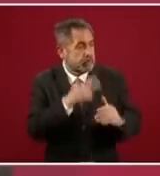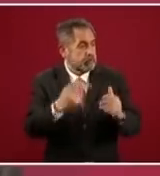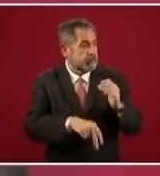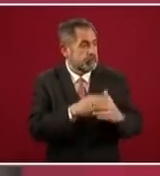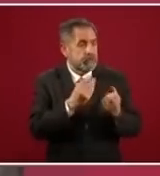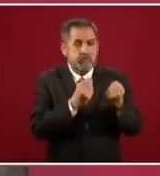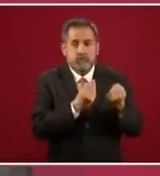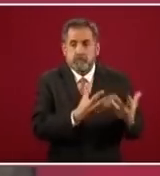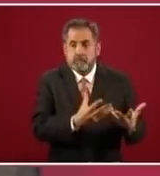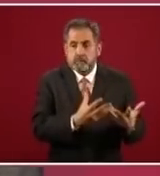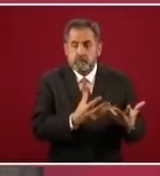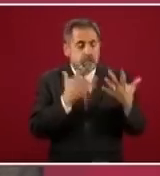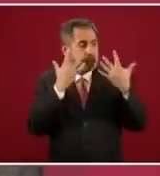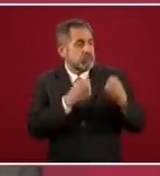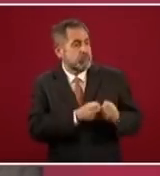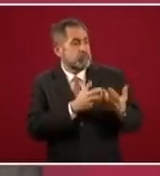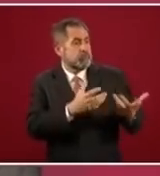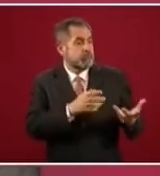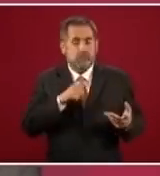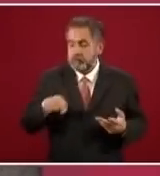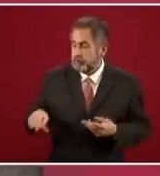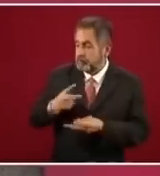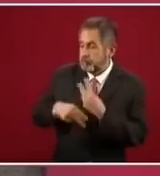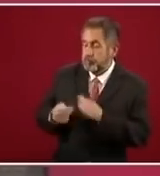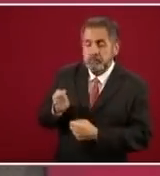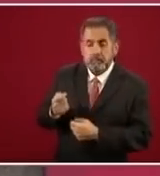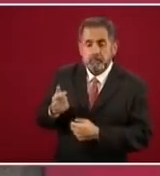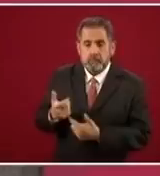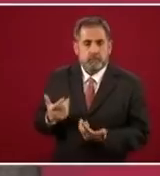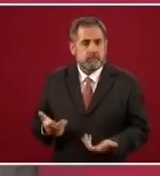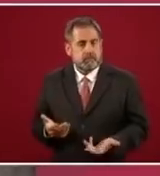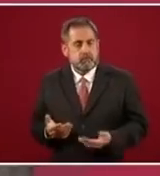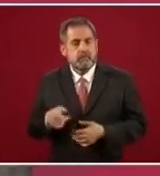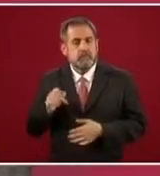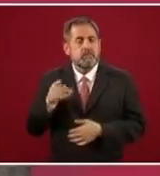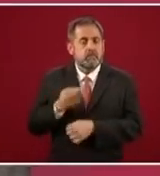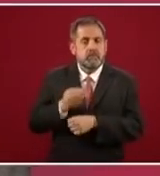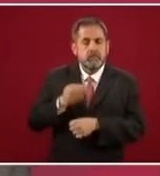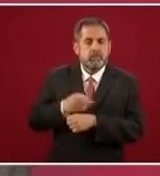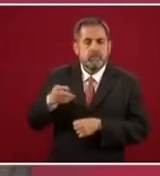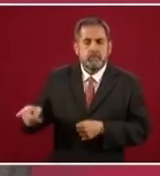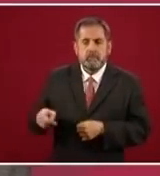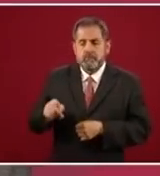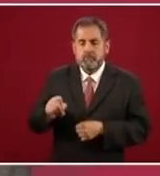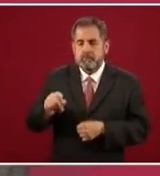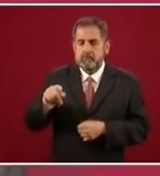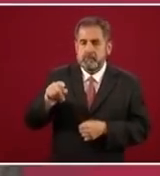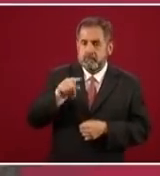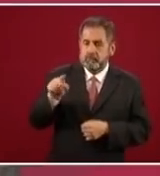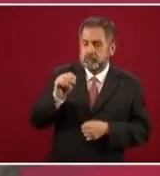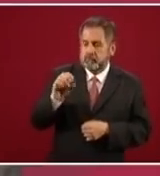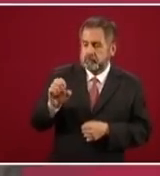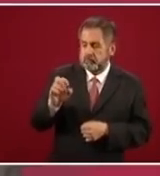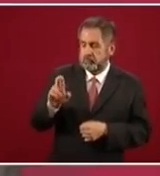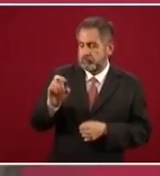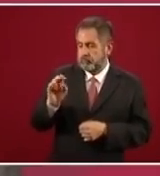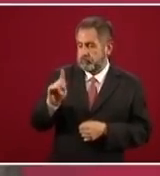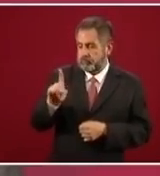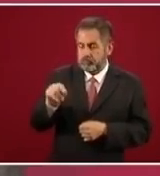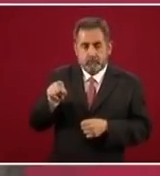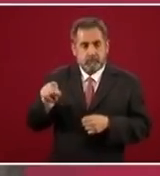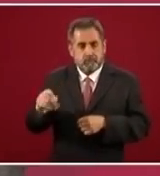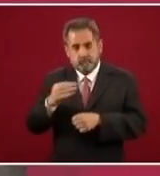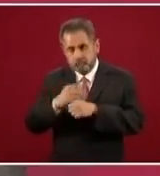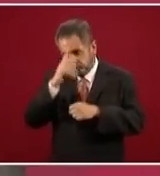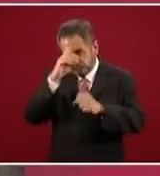o de manera brusca van a dejar. El maestro Zoe Robledo, que tiene una visión estratégica muy clara sobre el Instituto Mexicano del